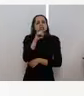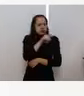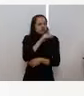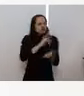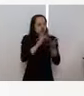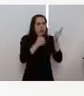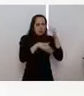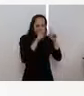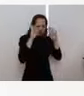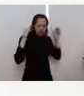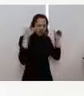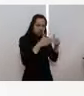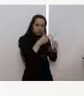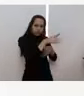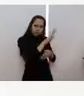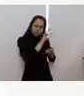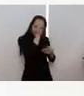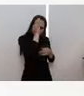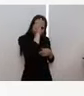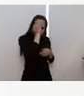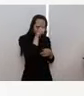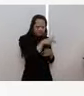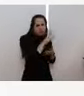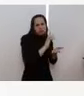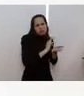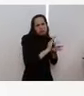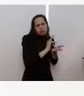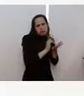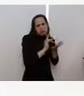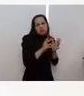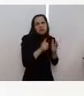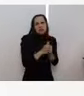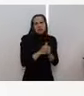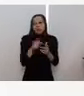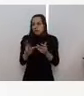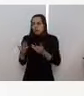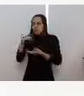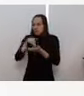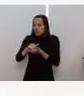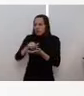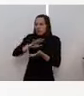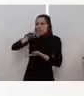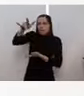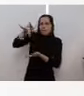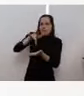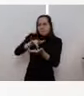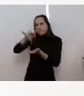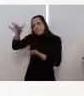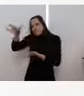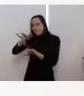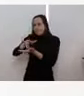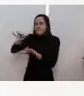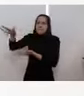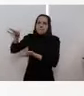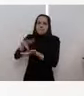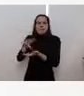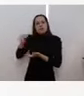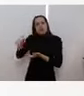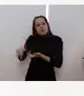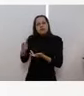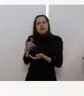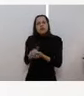atención modificamos y readaptarnos la consulta externa porque nos tocó trasladar el servicio de urgencias de patología no